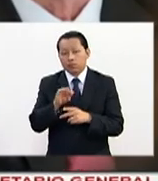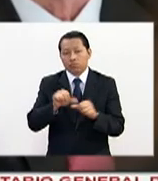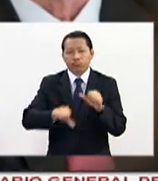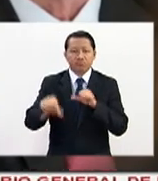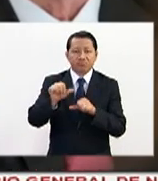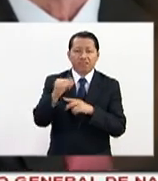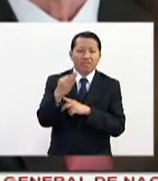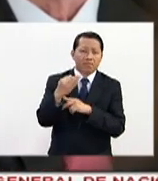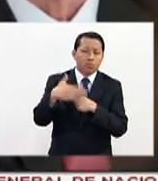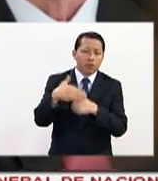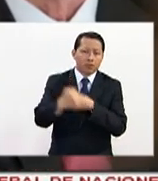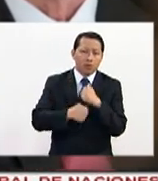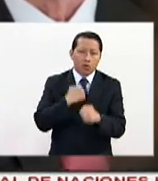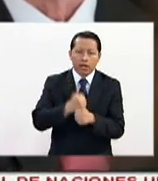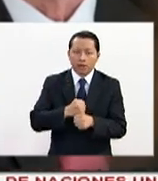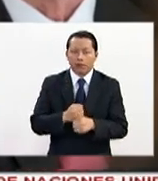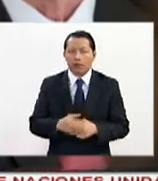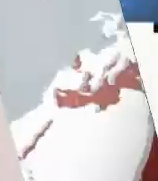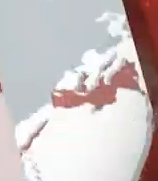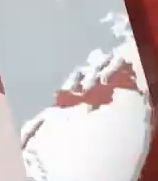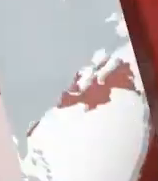cargo en febrero del próximo año.